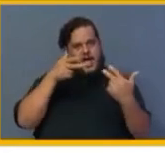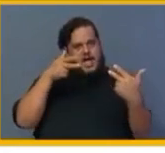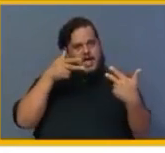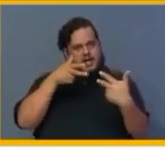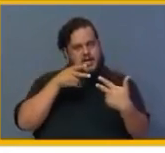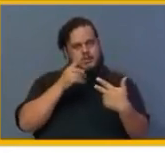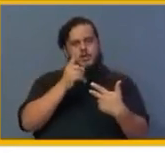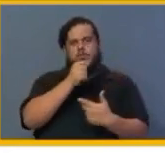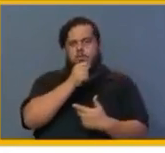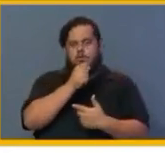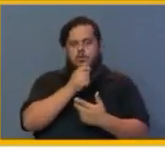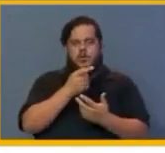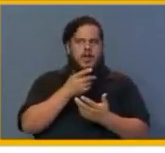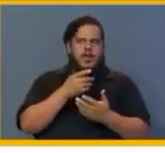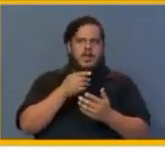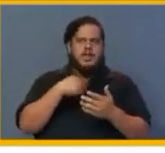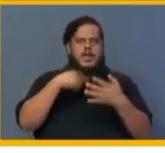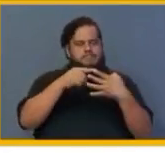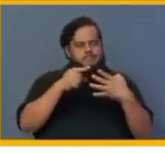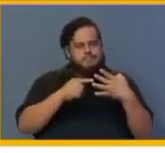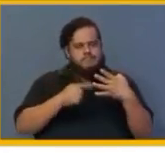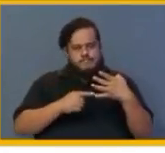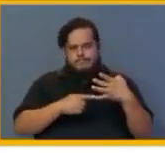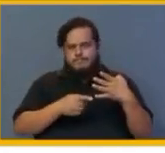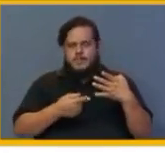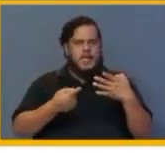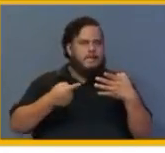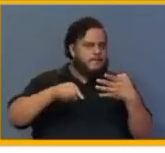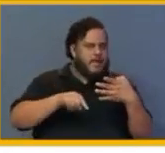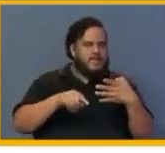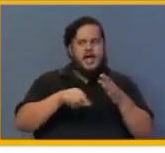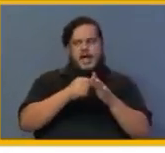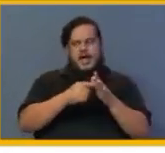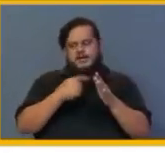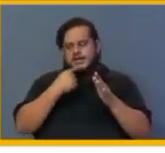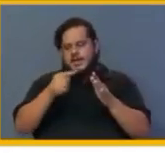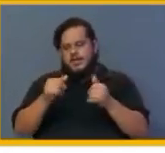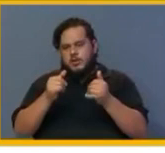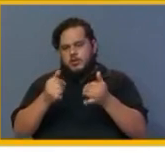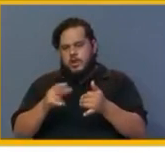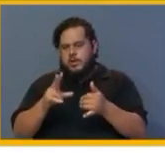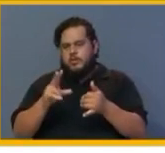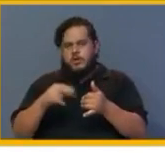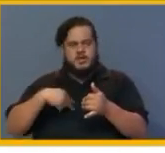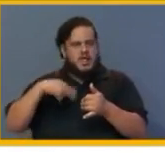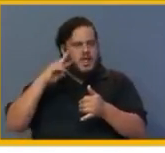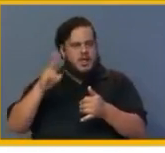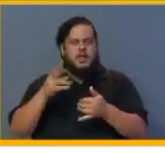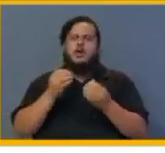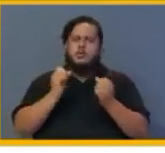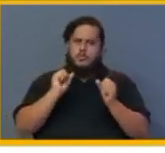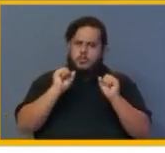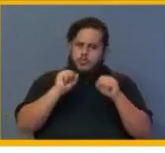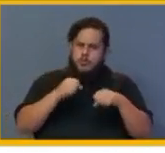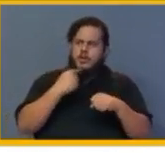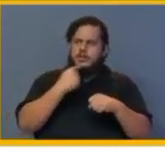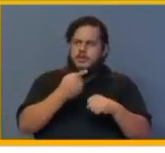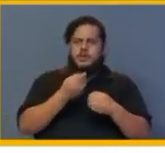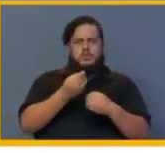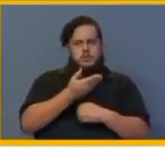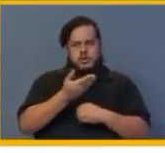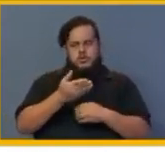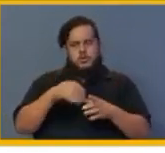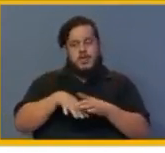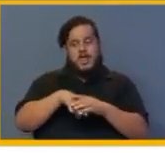pase esta situación. A veces se le dice a los jugadores esto y no hacen caso. Tal vez se pueden decir muchas cosas fuera del micrófono, pero frente a